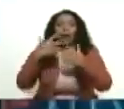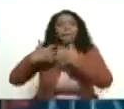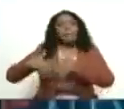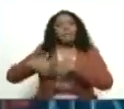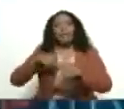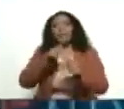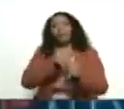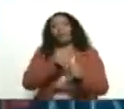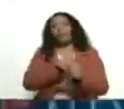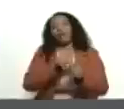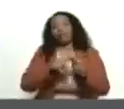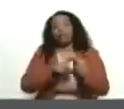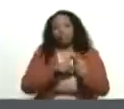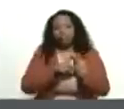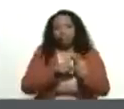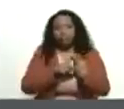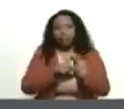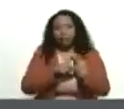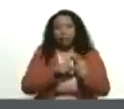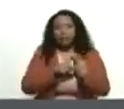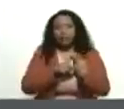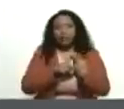colapso de